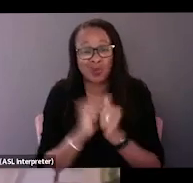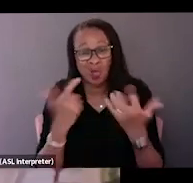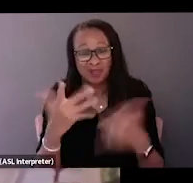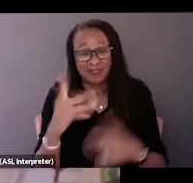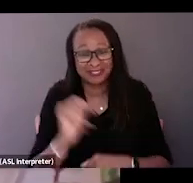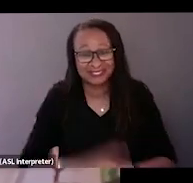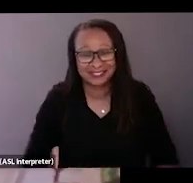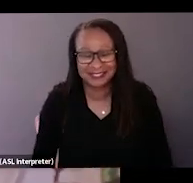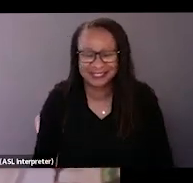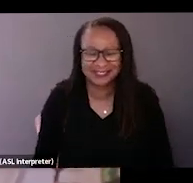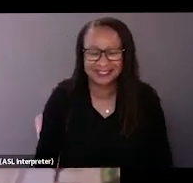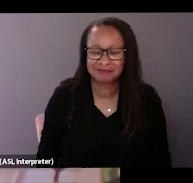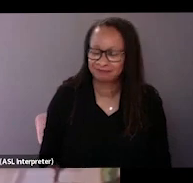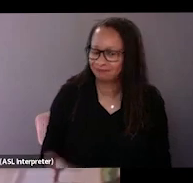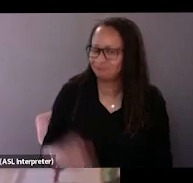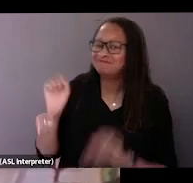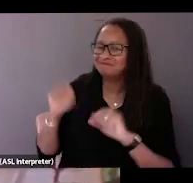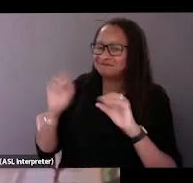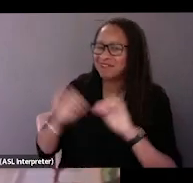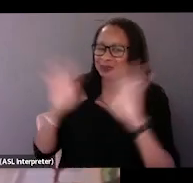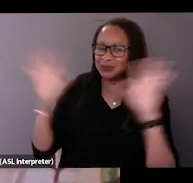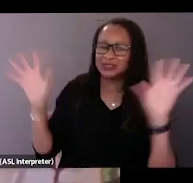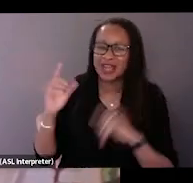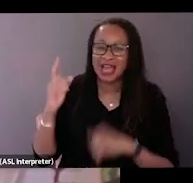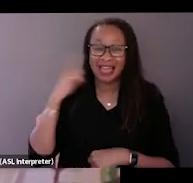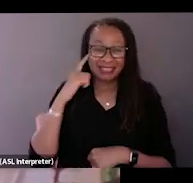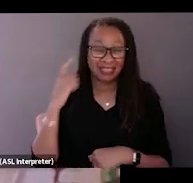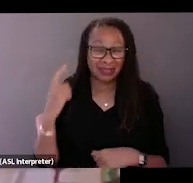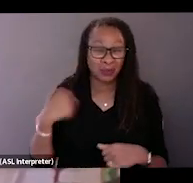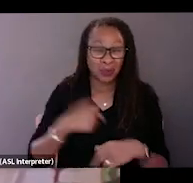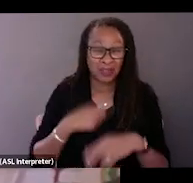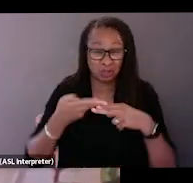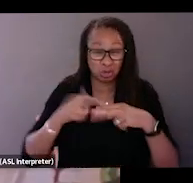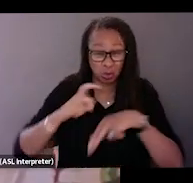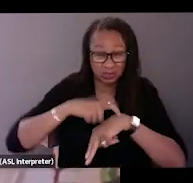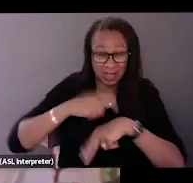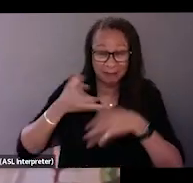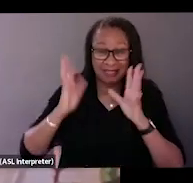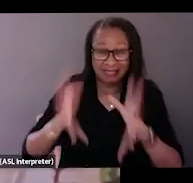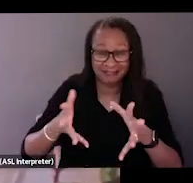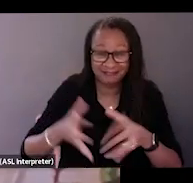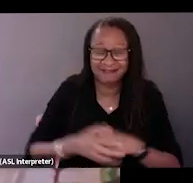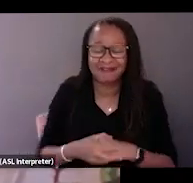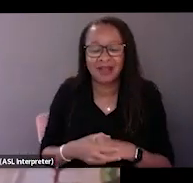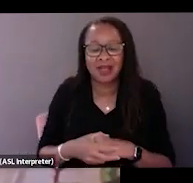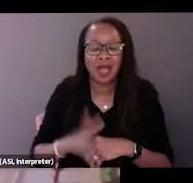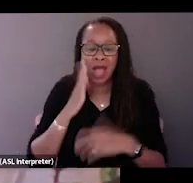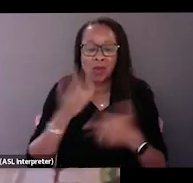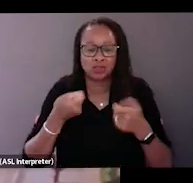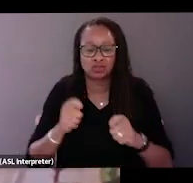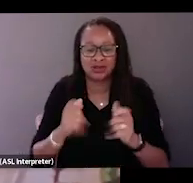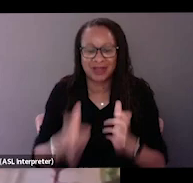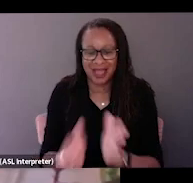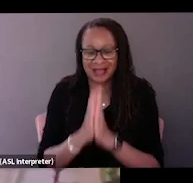Yeah, absolutely. I think so. We have just a tiny bit more time. I'm going to just try and